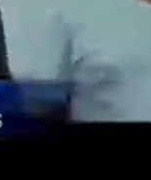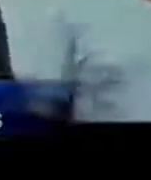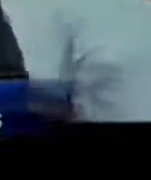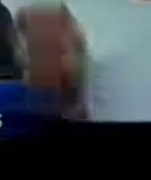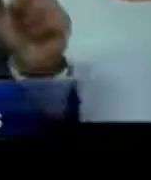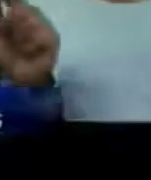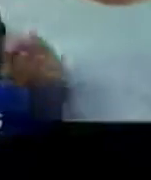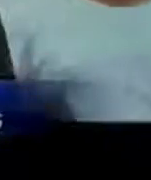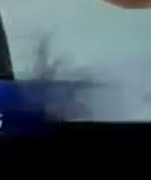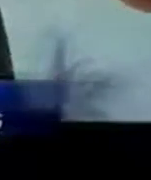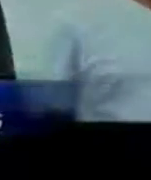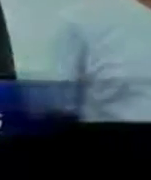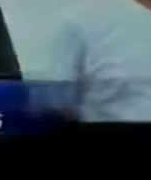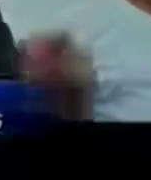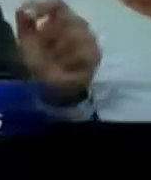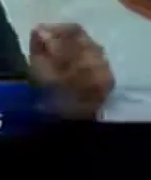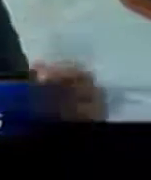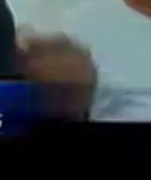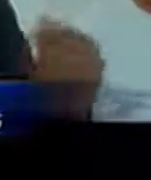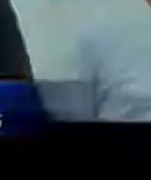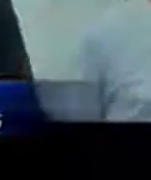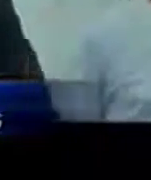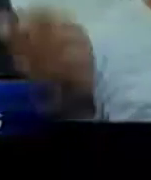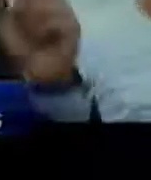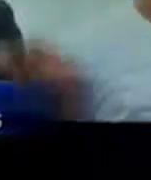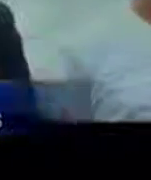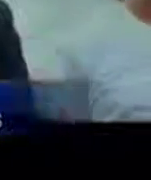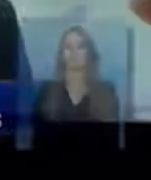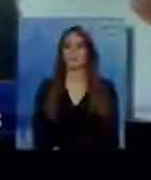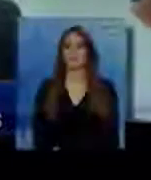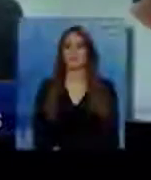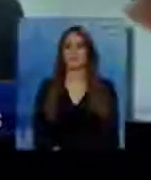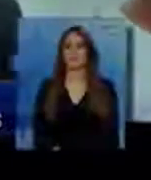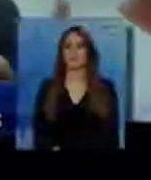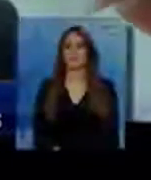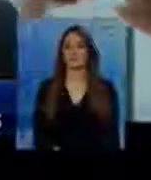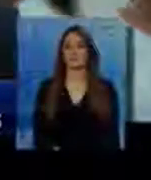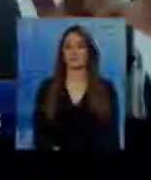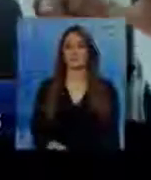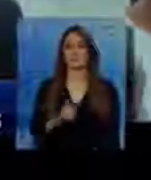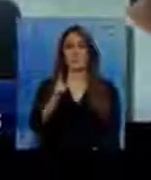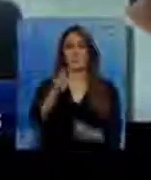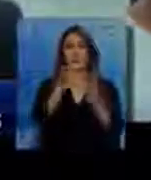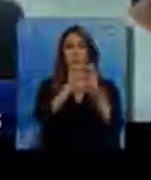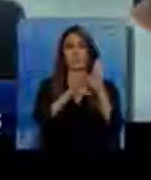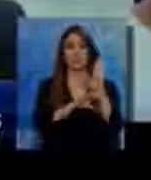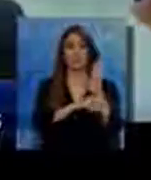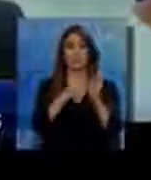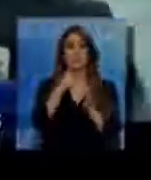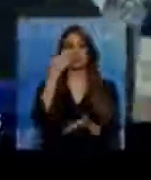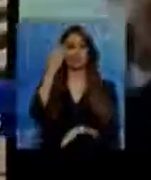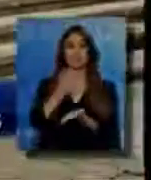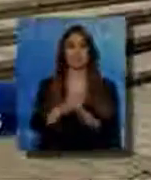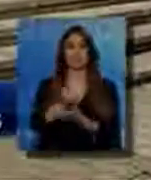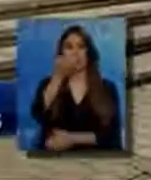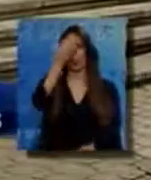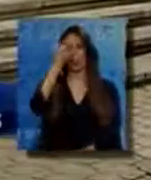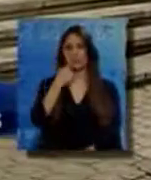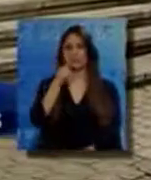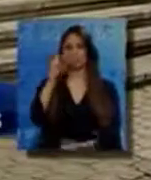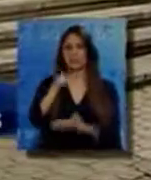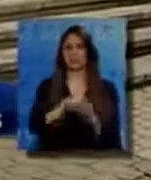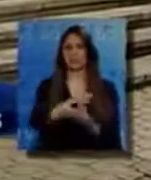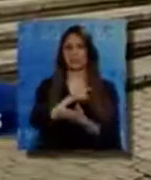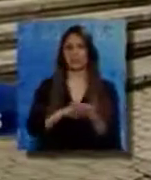más acertadas, porque como ustedes sabrán, el Ministerio de Educación y la Constitución como tal prohíben de que se paralice el servicio educativo. Y mientras